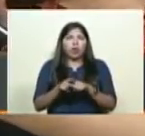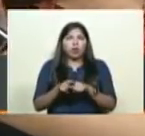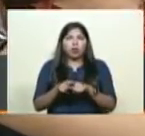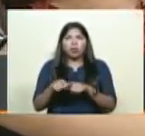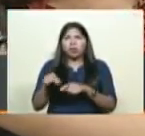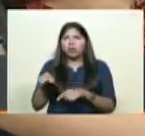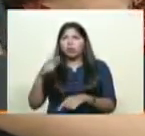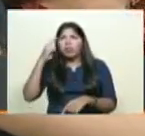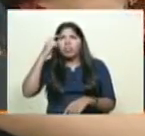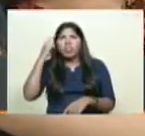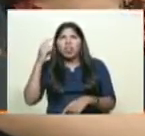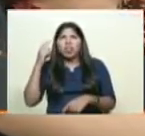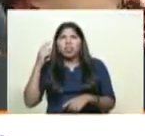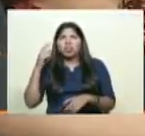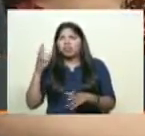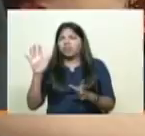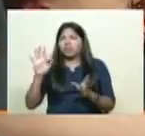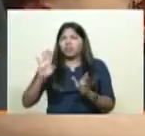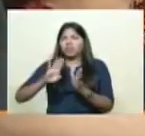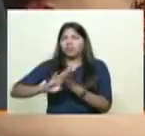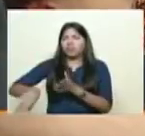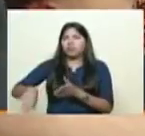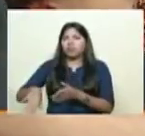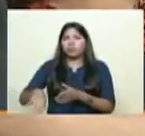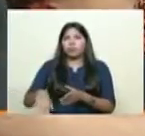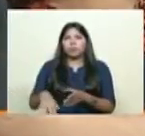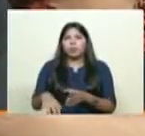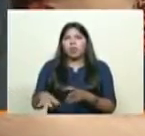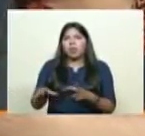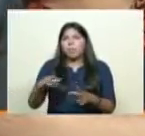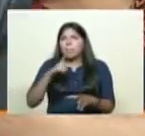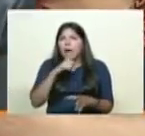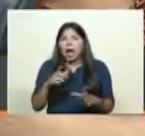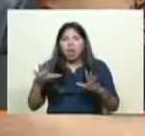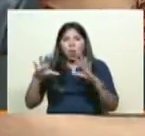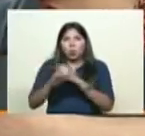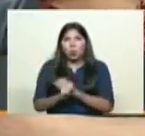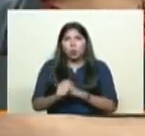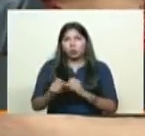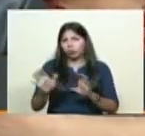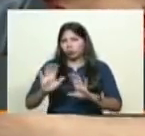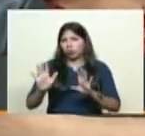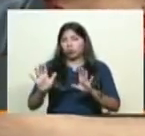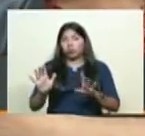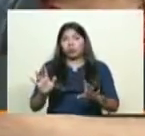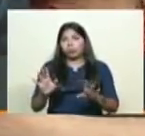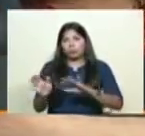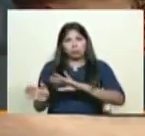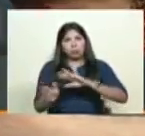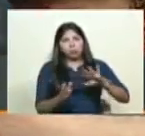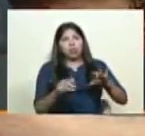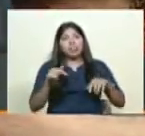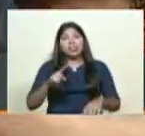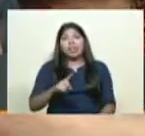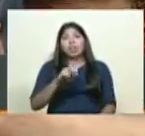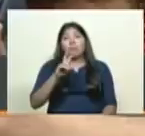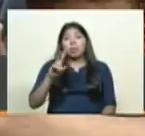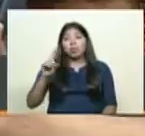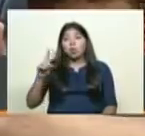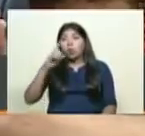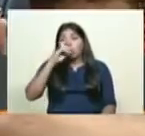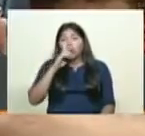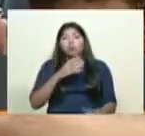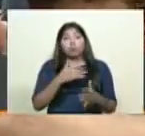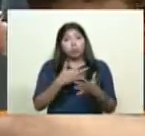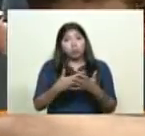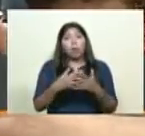día oscuro, un día gris, cosa que es totalmente contraria. Tenemos mucho que celebrar en estos 121 años. Ha sido mucho el camino